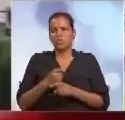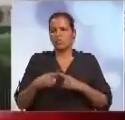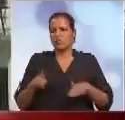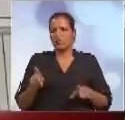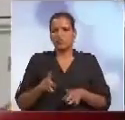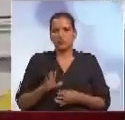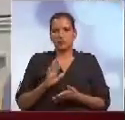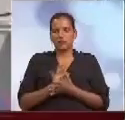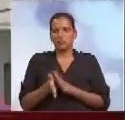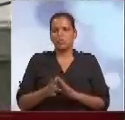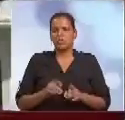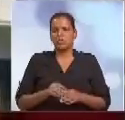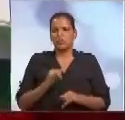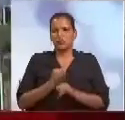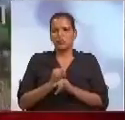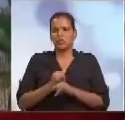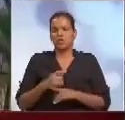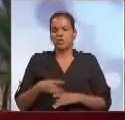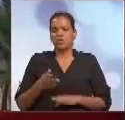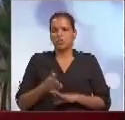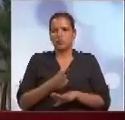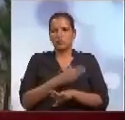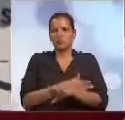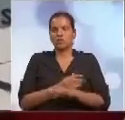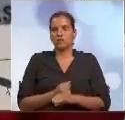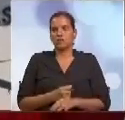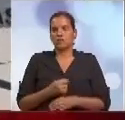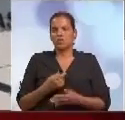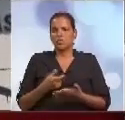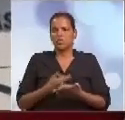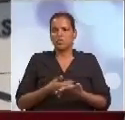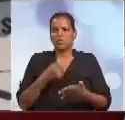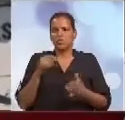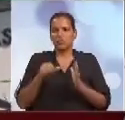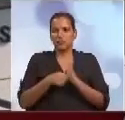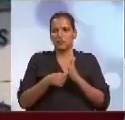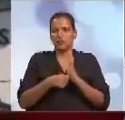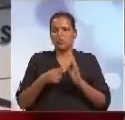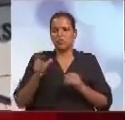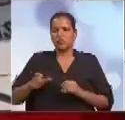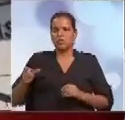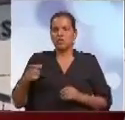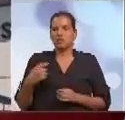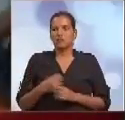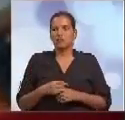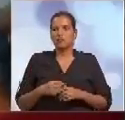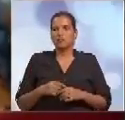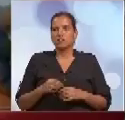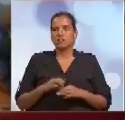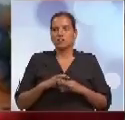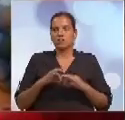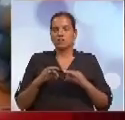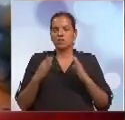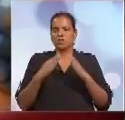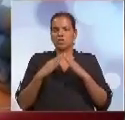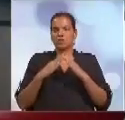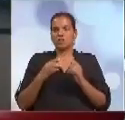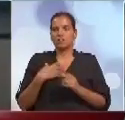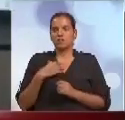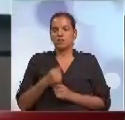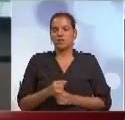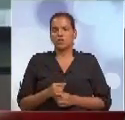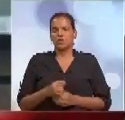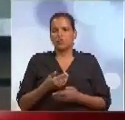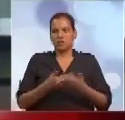los organismos nombrados anteriormente, llevar a la mano número de cédula de las personas que conforman el hogar, planilla del servicio